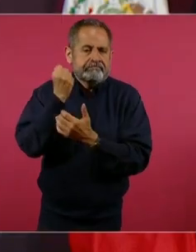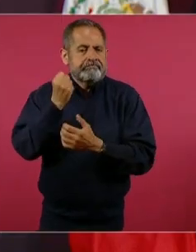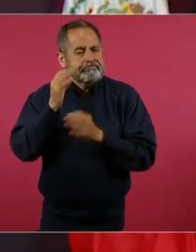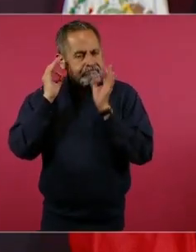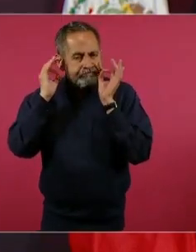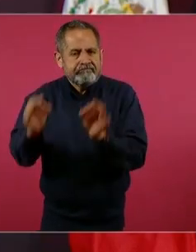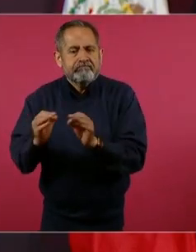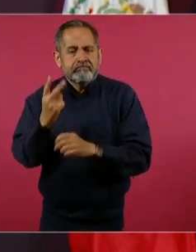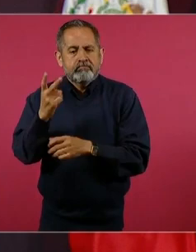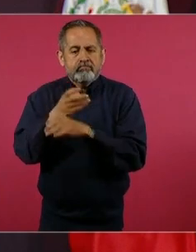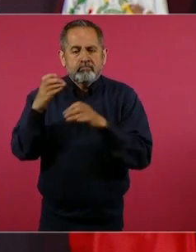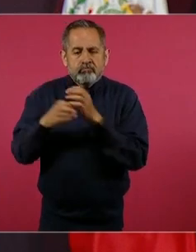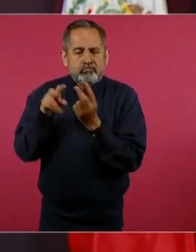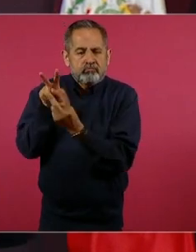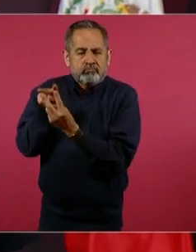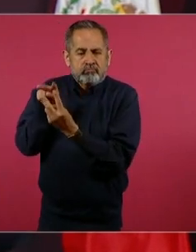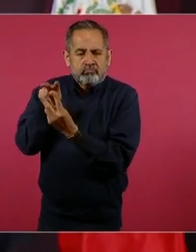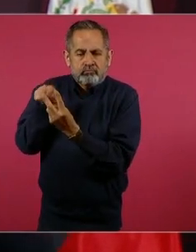porque